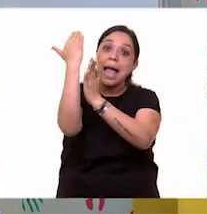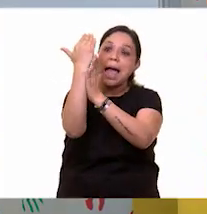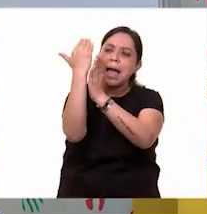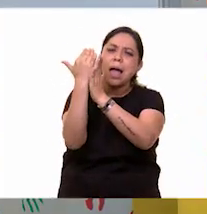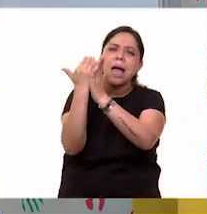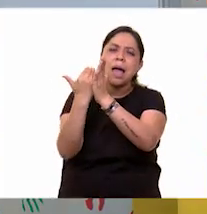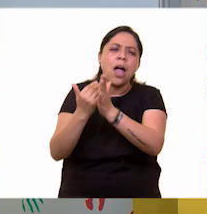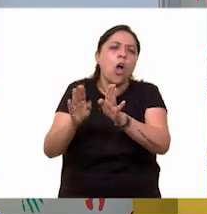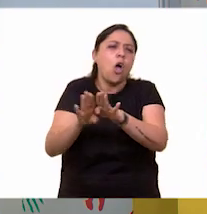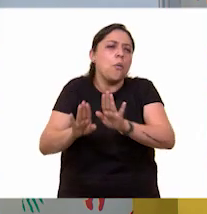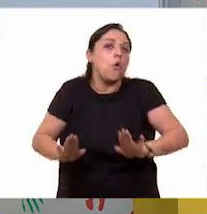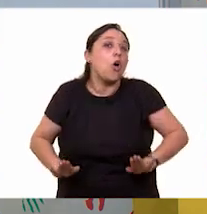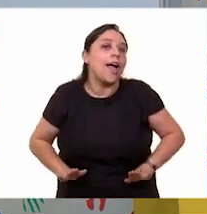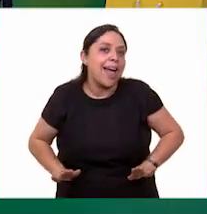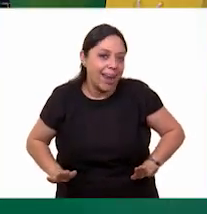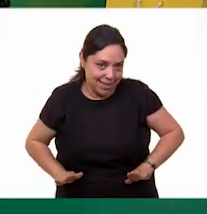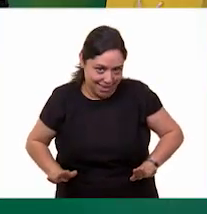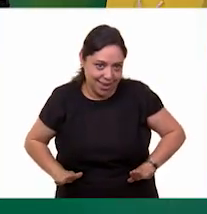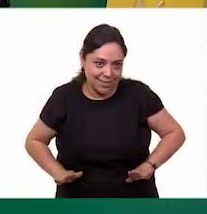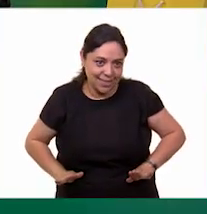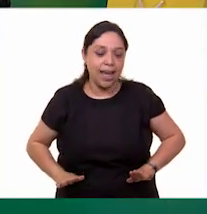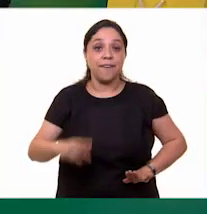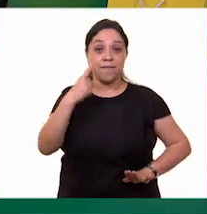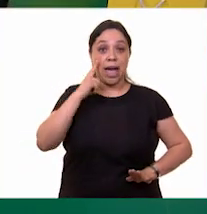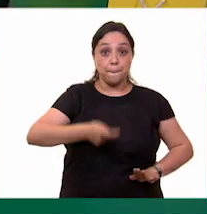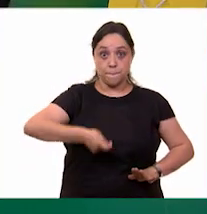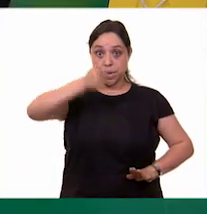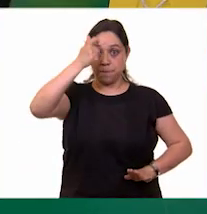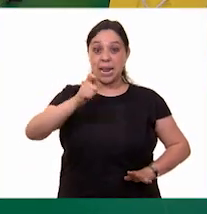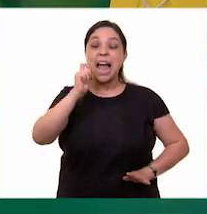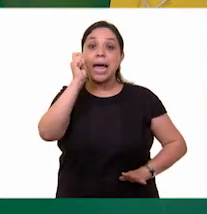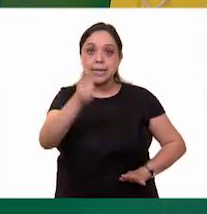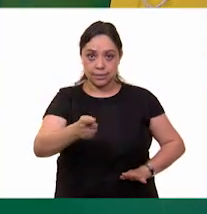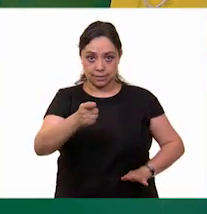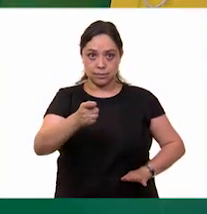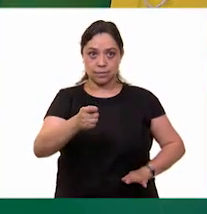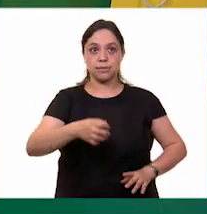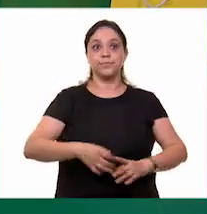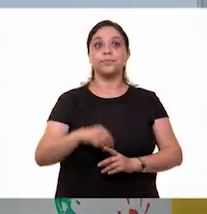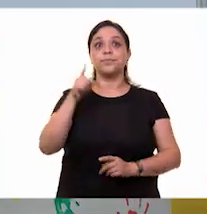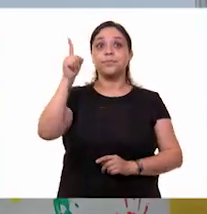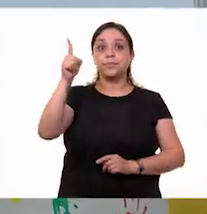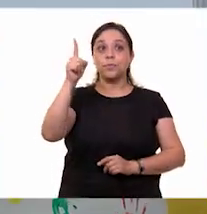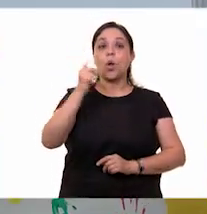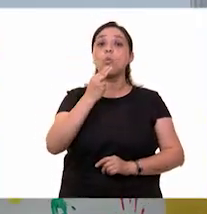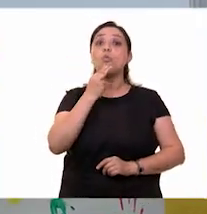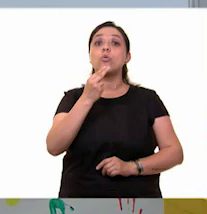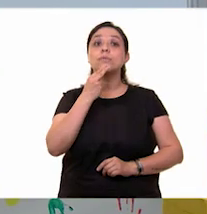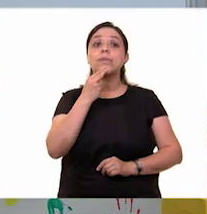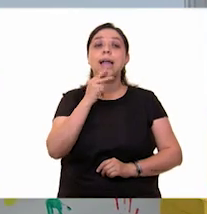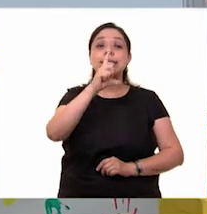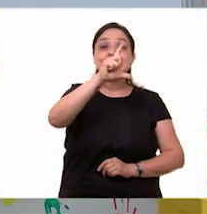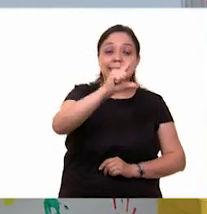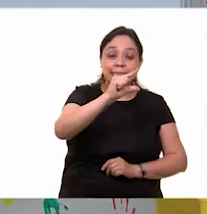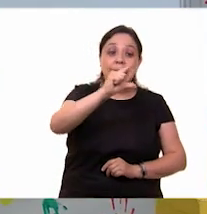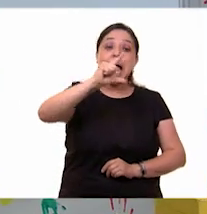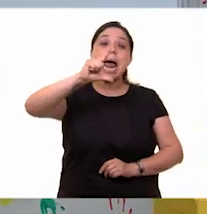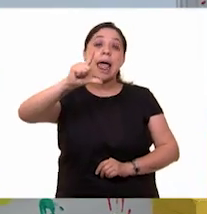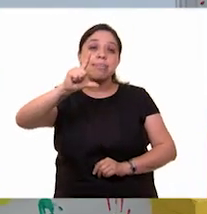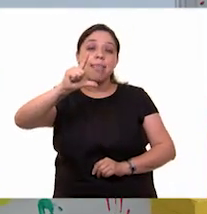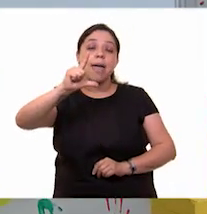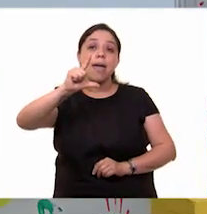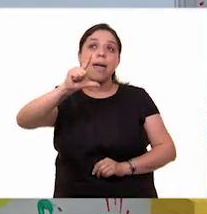¿De acuerdo? Entonces ya tenemos la primera característica, que son figuras grandes y pequeñas de tres